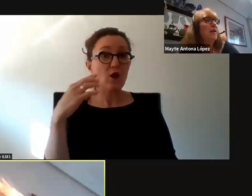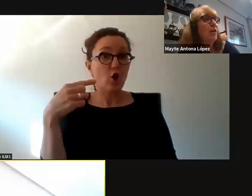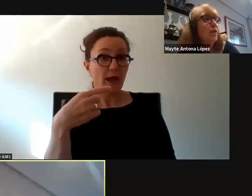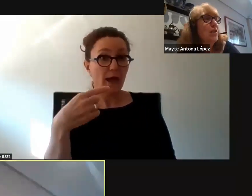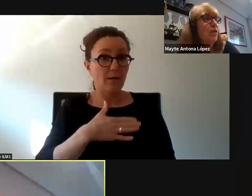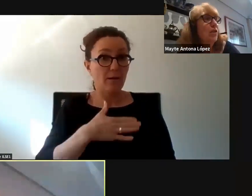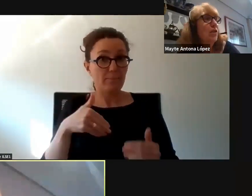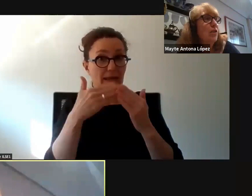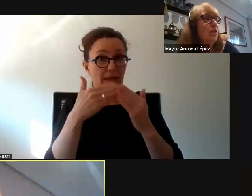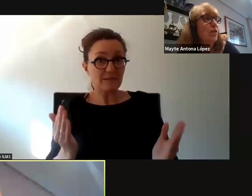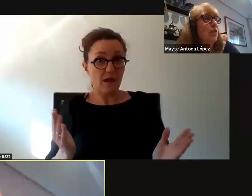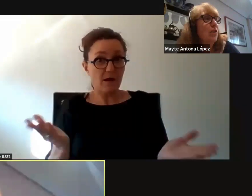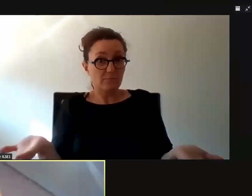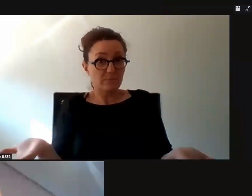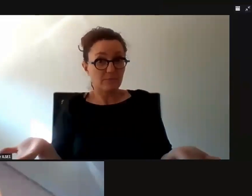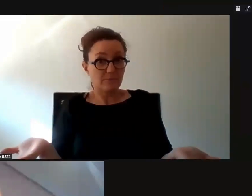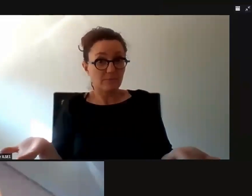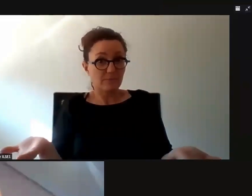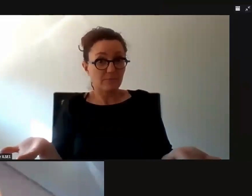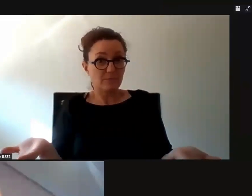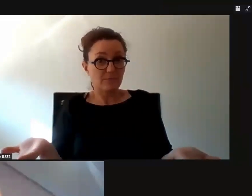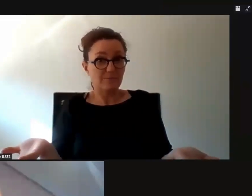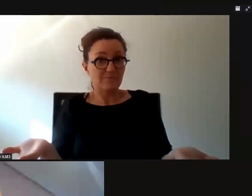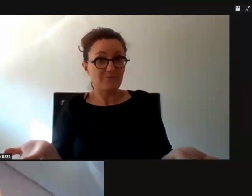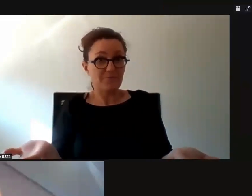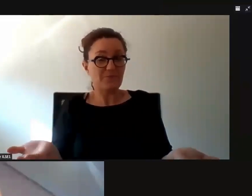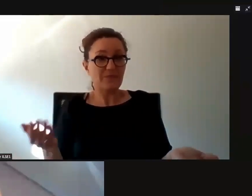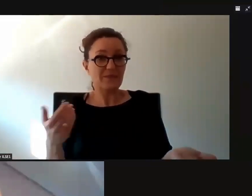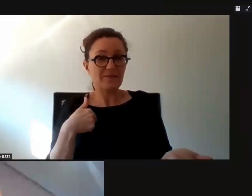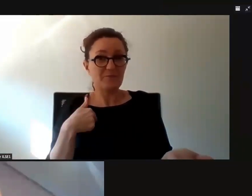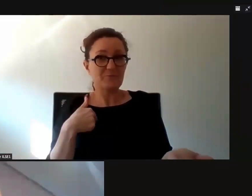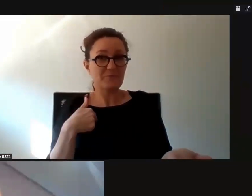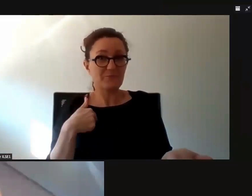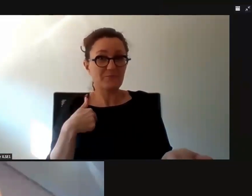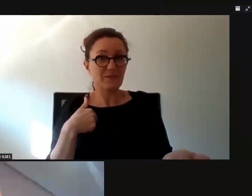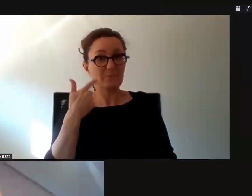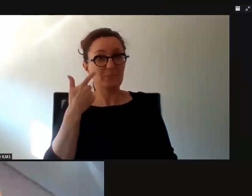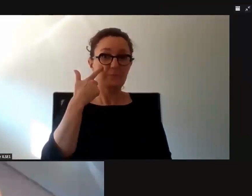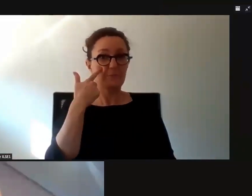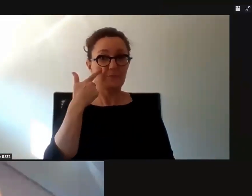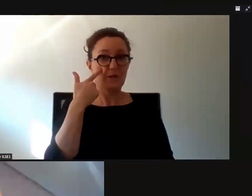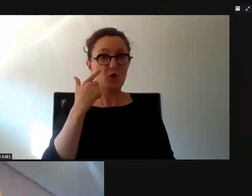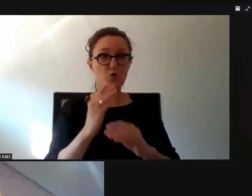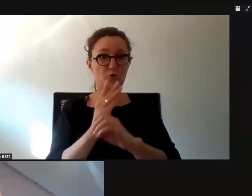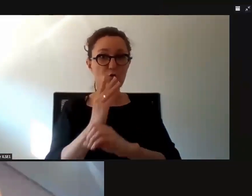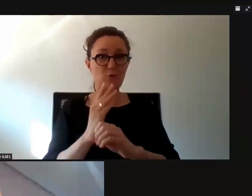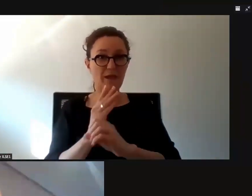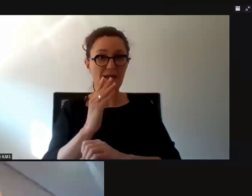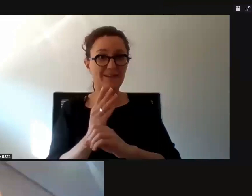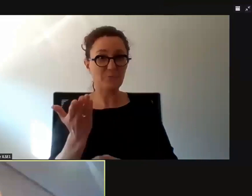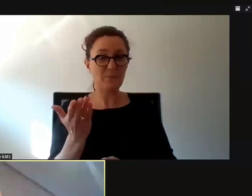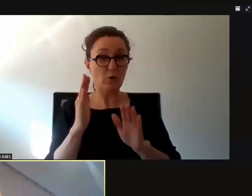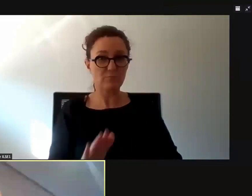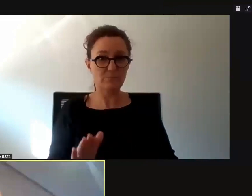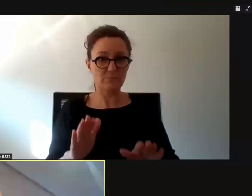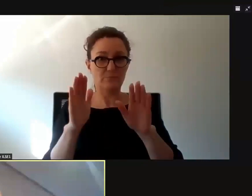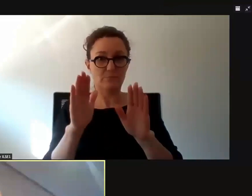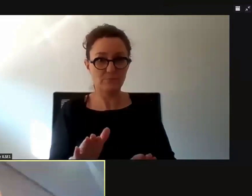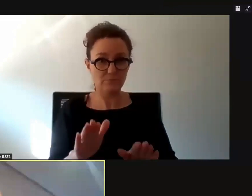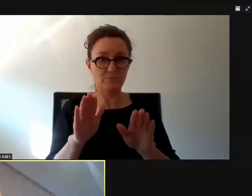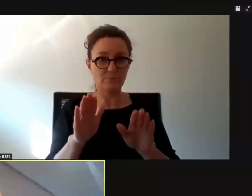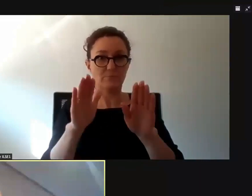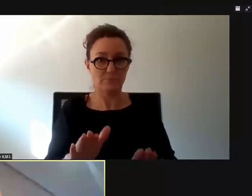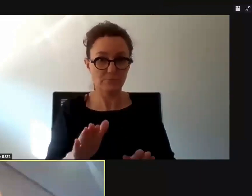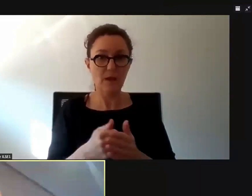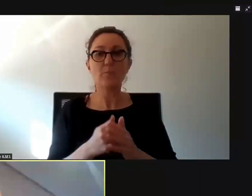casa y creo que estoy, Ahora vamos, estoy vigilando el router, pero es que se me para. Sí.